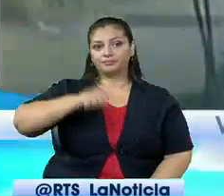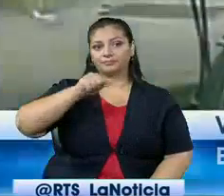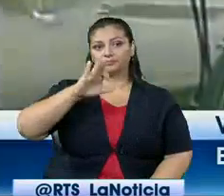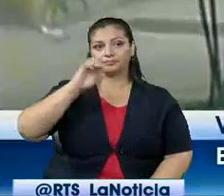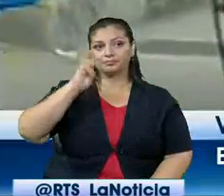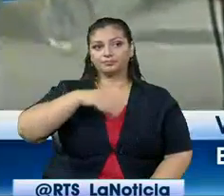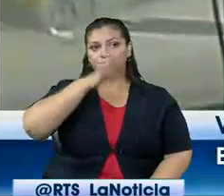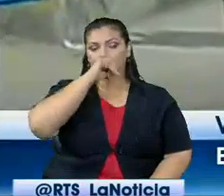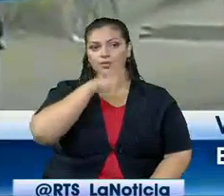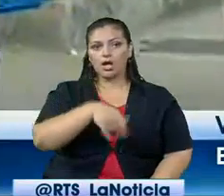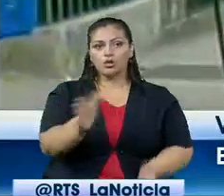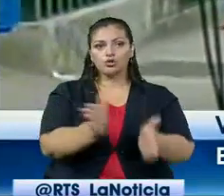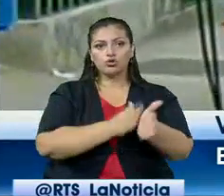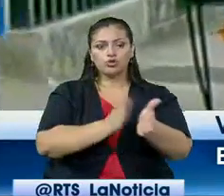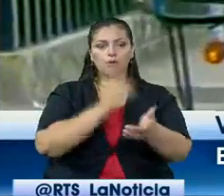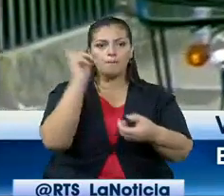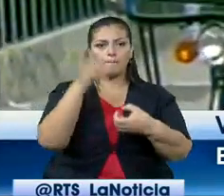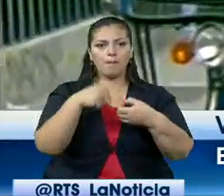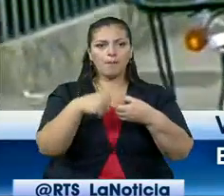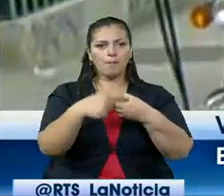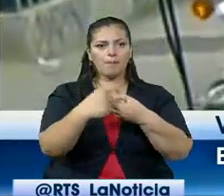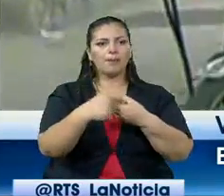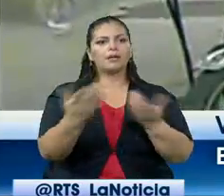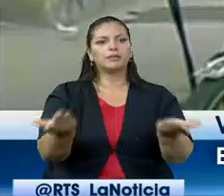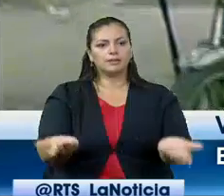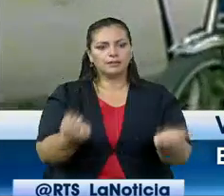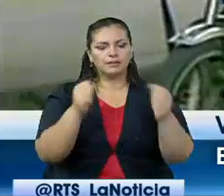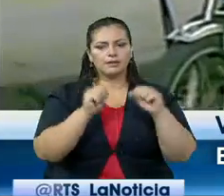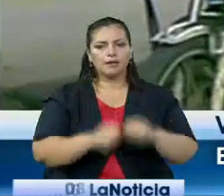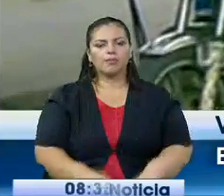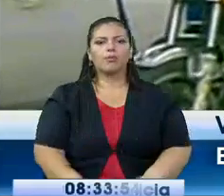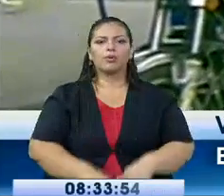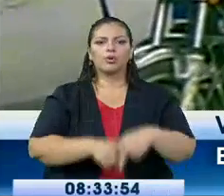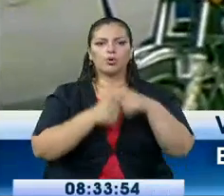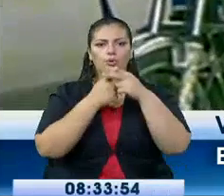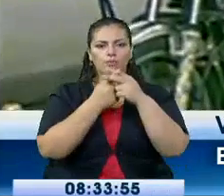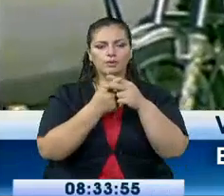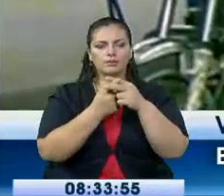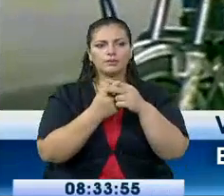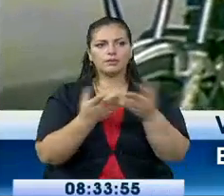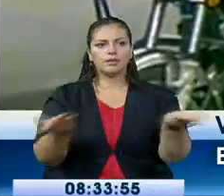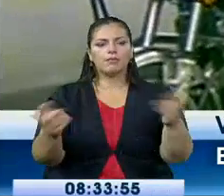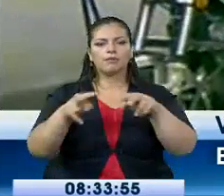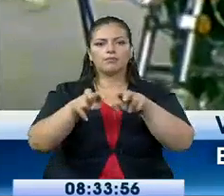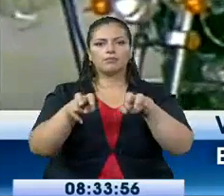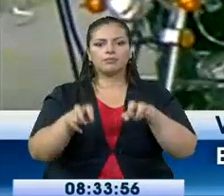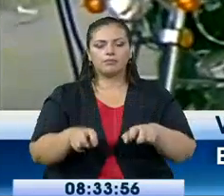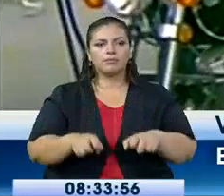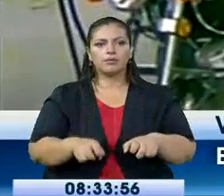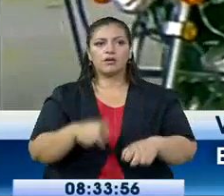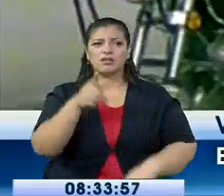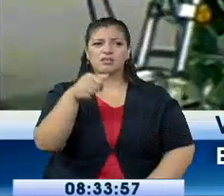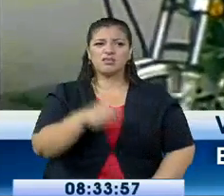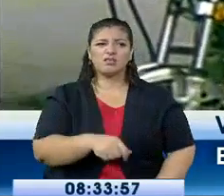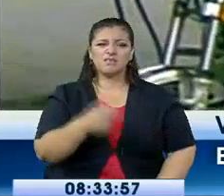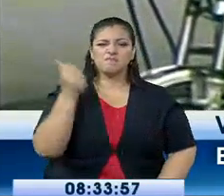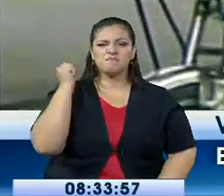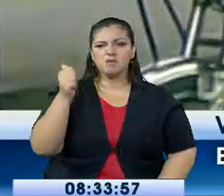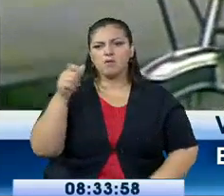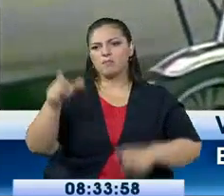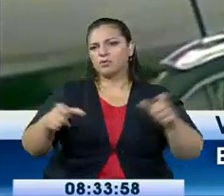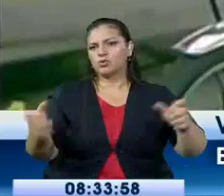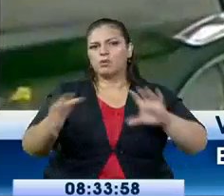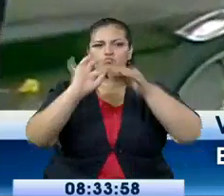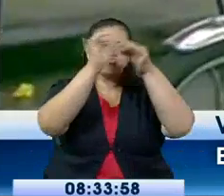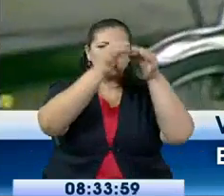registro de los socios en el sistema nuestro, ya deberán de empezar con la sustitución de las tricimotos artesanales por las homologadas,